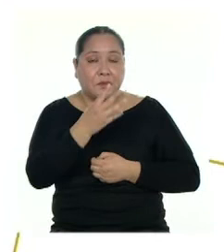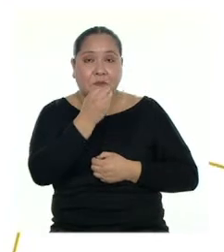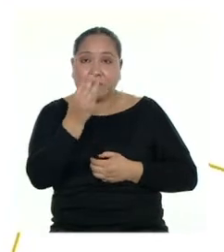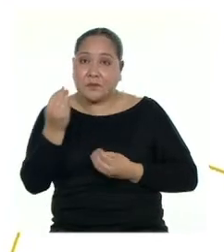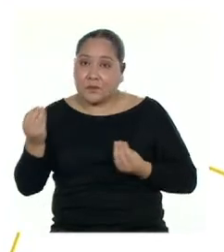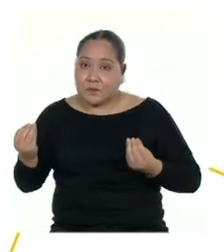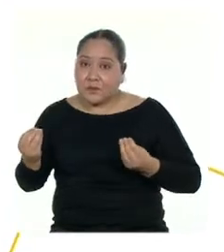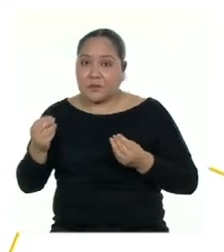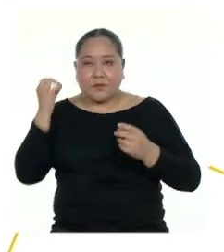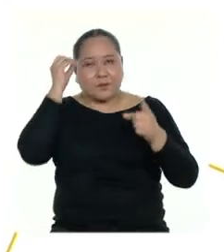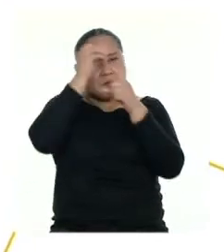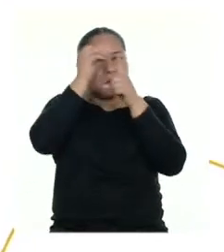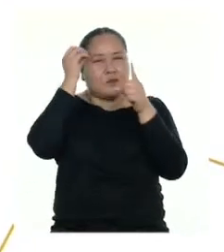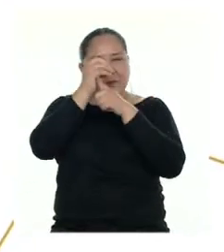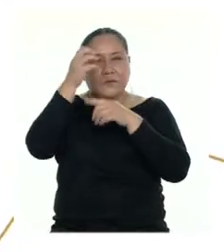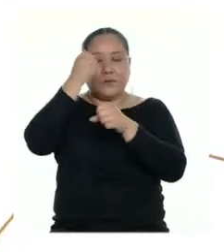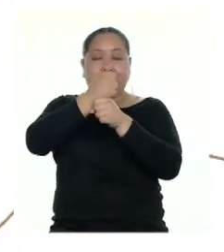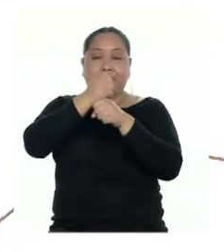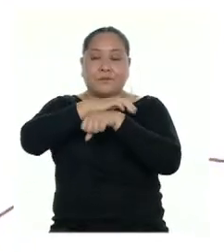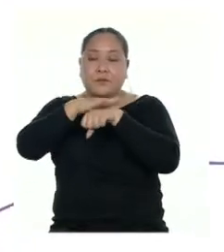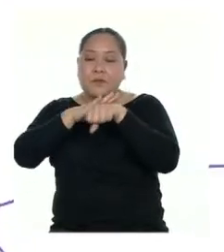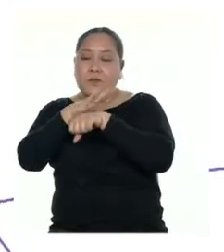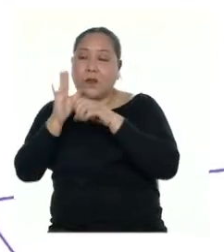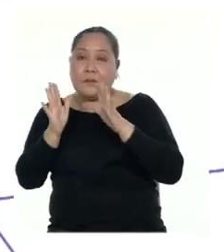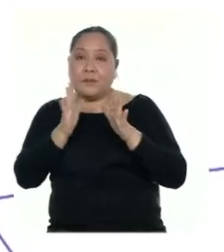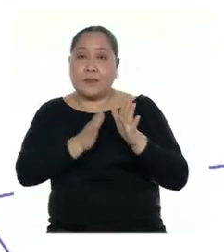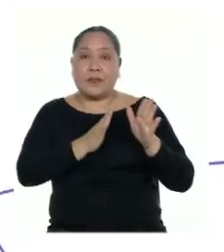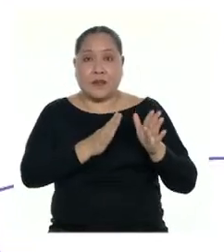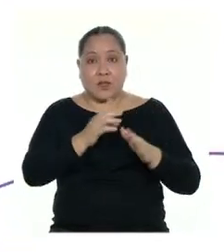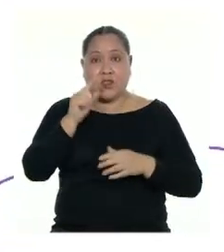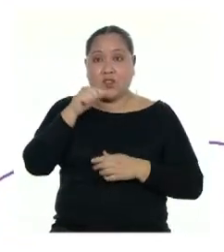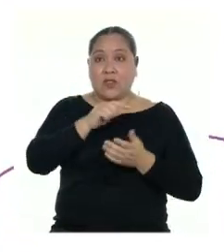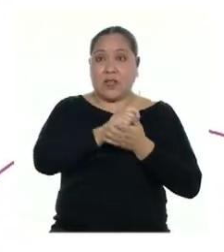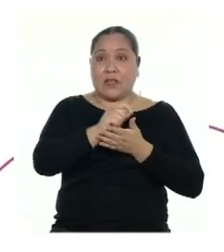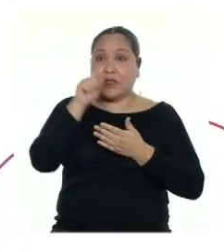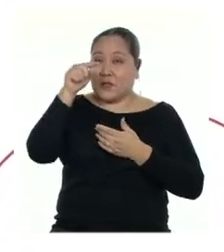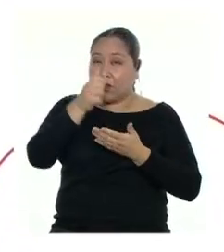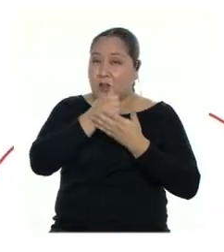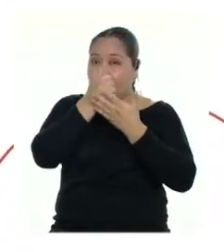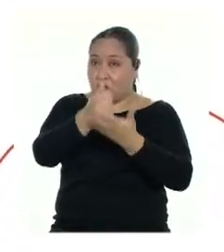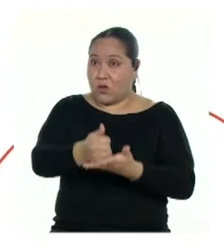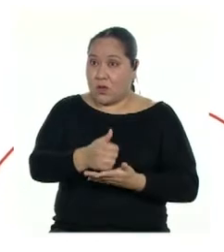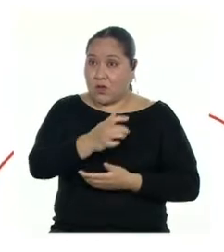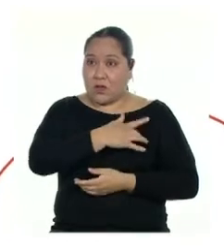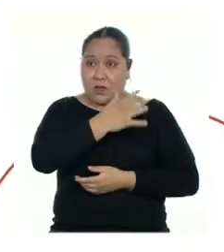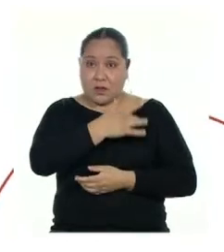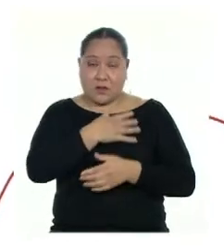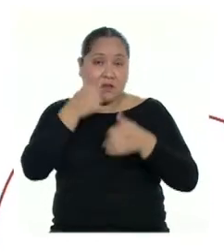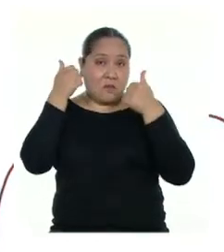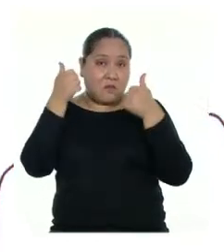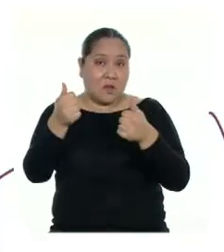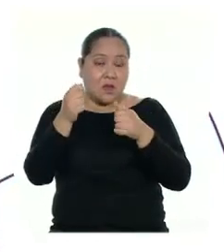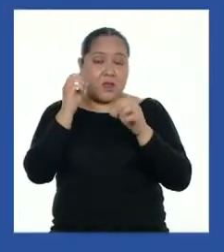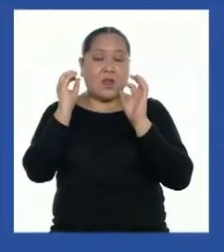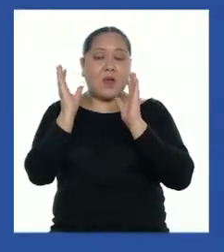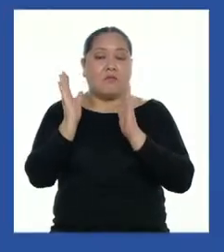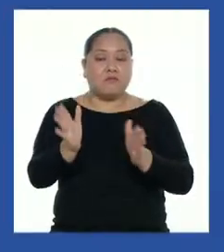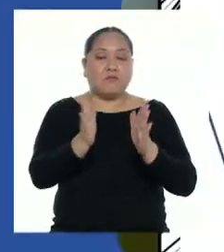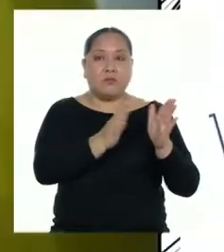los que hemos trabajado la planificación del texto. ¿Esa práctica te ha ayudado? ¿Te sientes segura al desarrollar esa